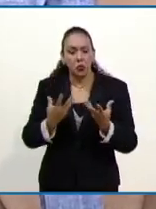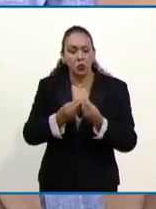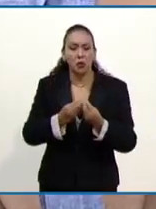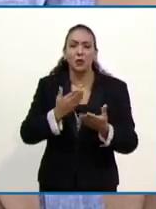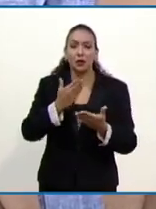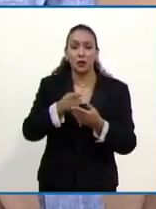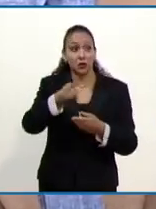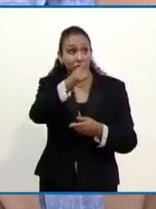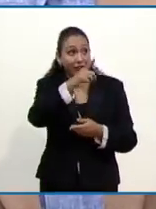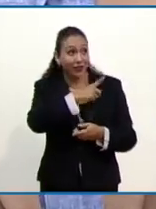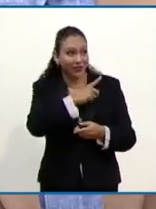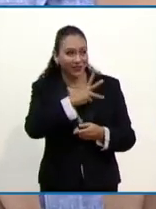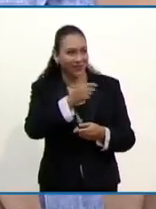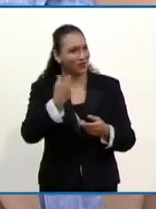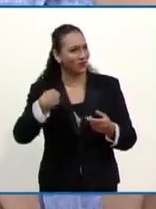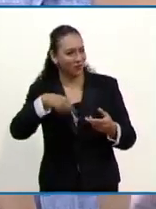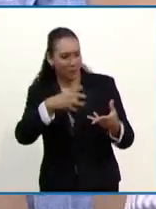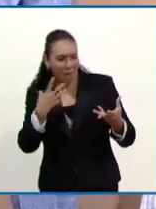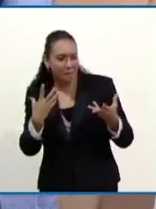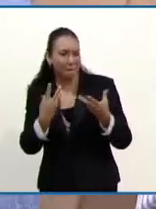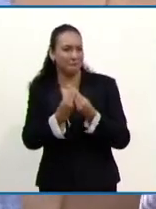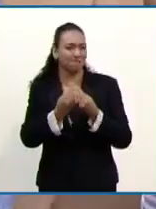esta lucha es de todos.